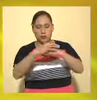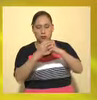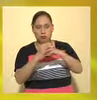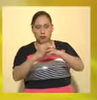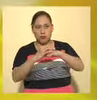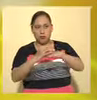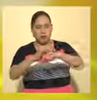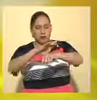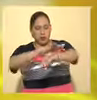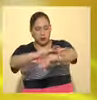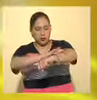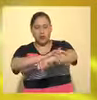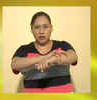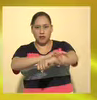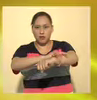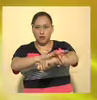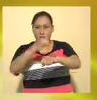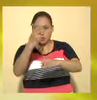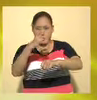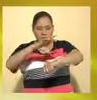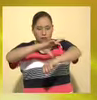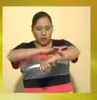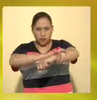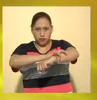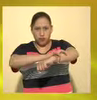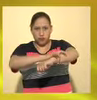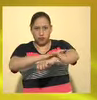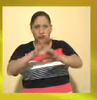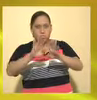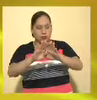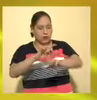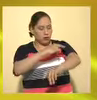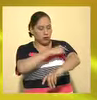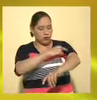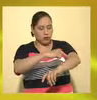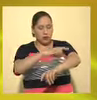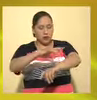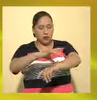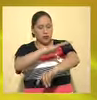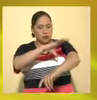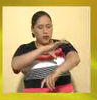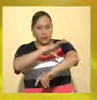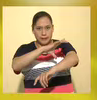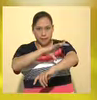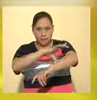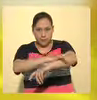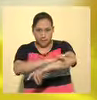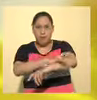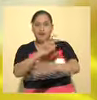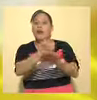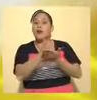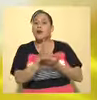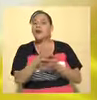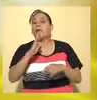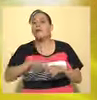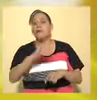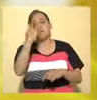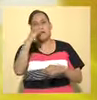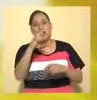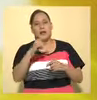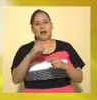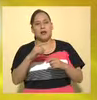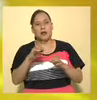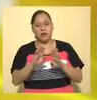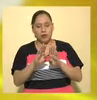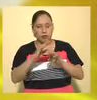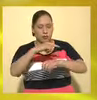es una faja anatómica de pelvis, abdomen y tórax, uh-huh, que sirve mucho para tener una buena armonía